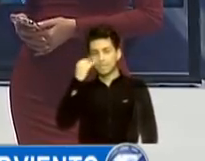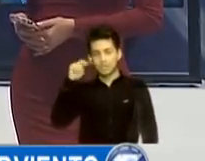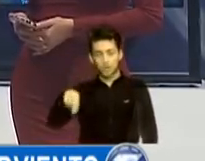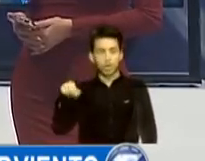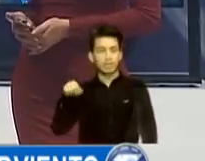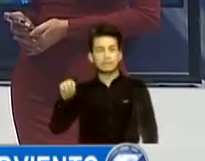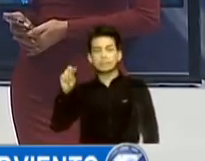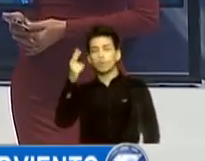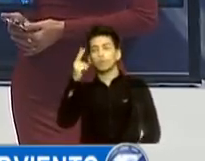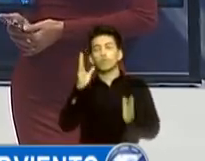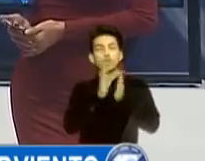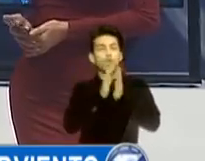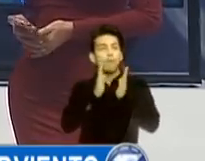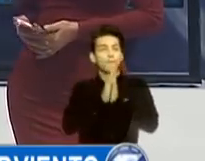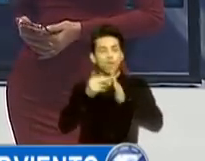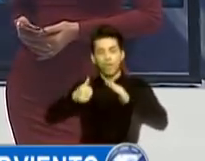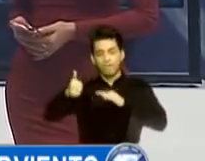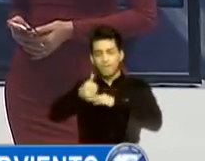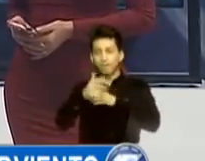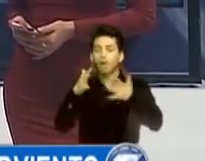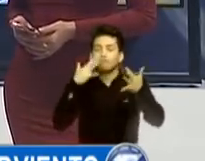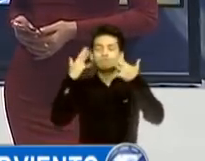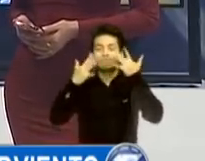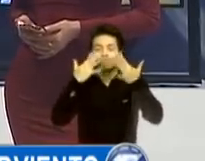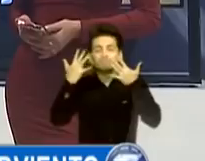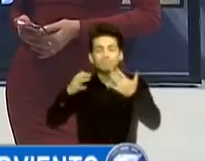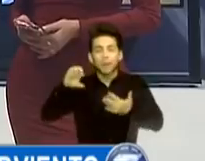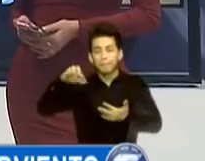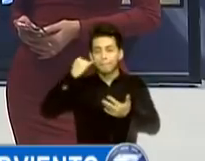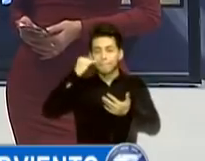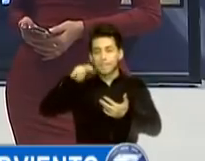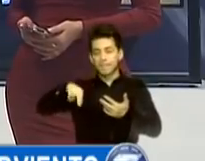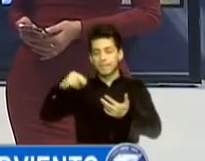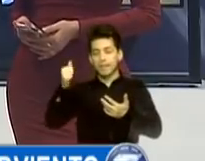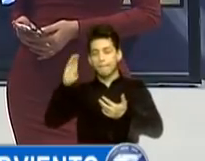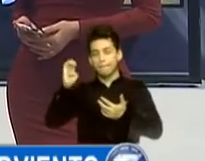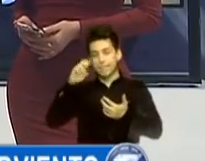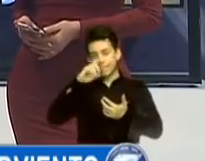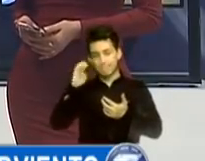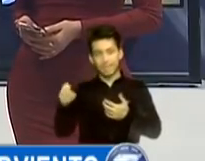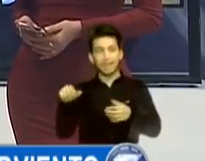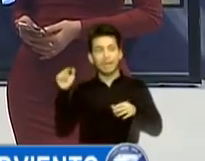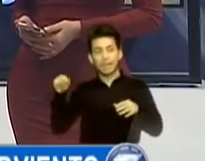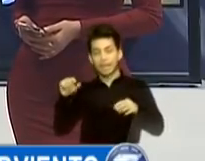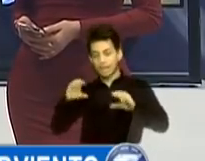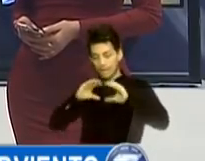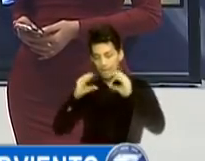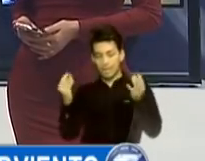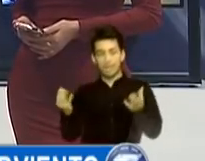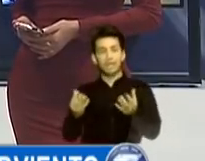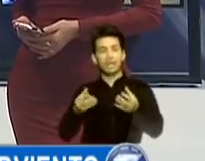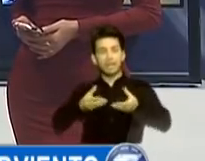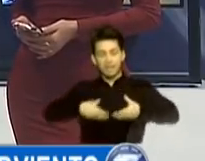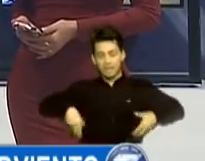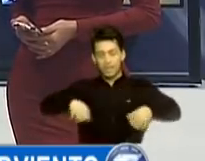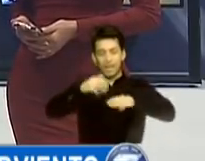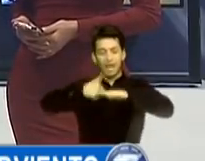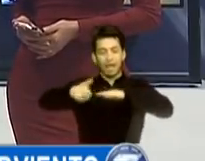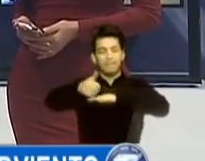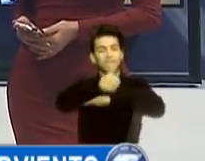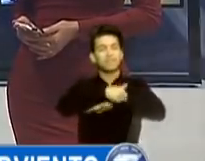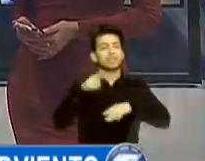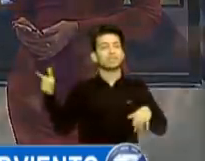a pinabete también, ¿verdad? Y es que precisamente recibimos esta corona de Adviento por parte del INAVA, a quien queremos agradecer porque es una